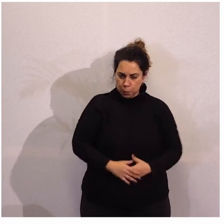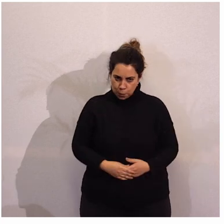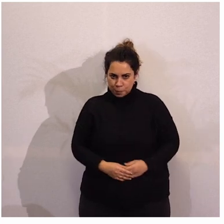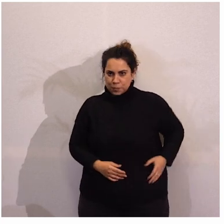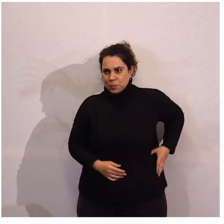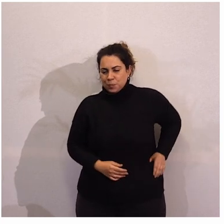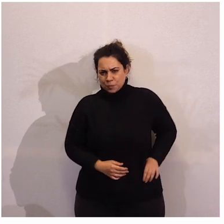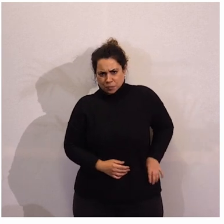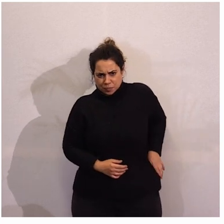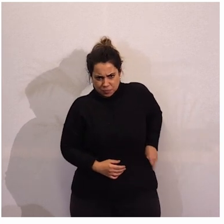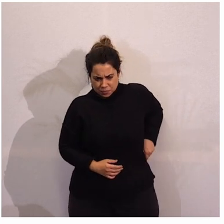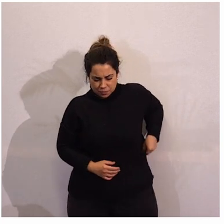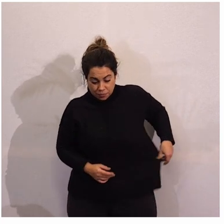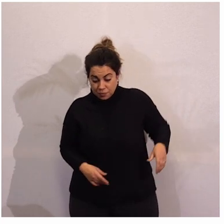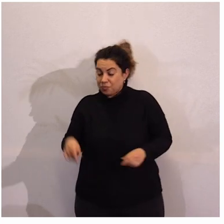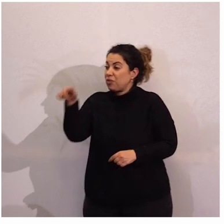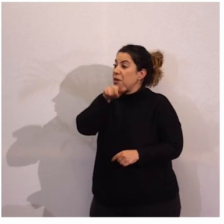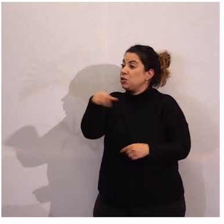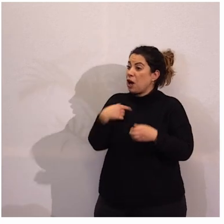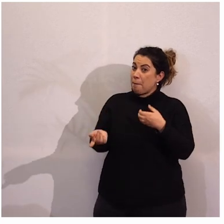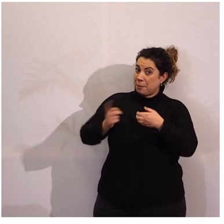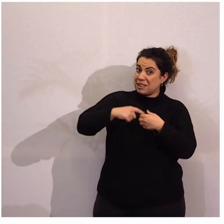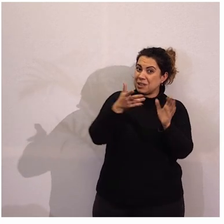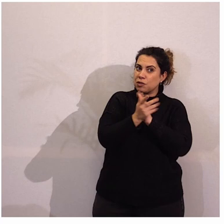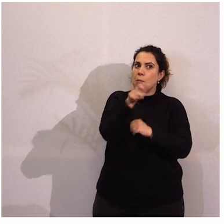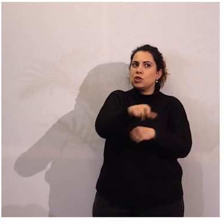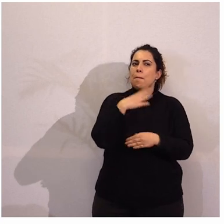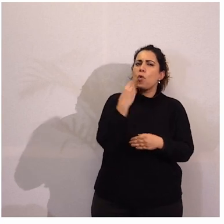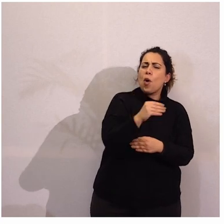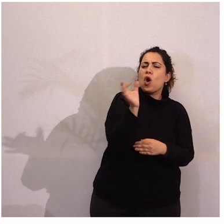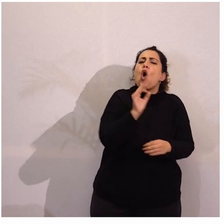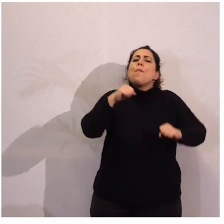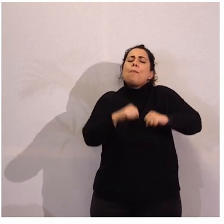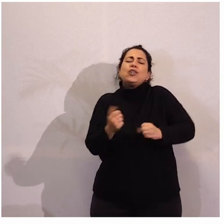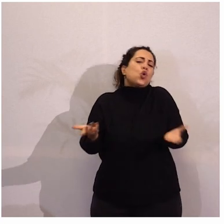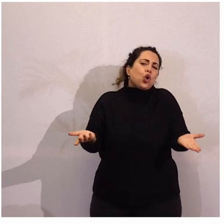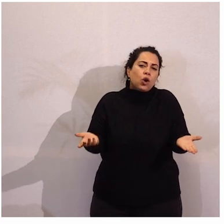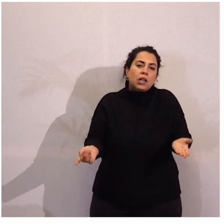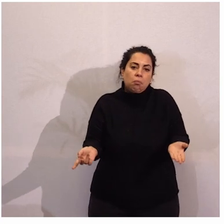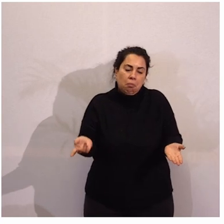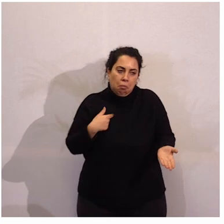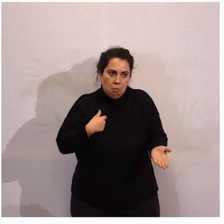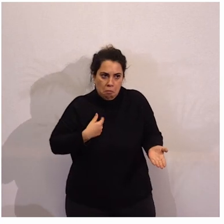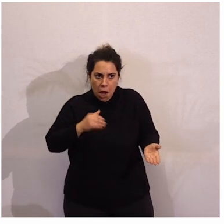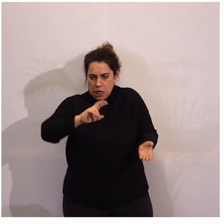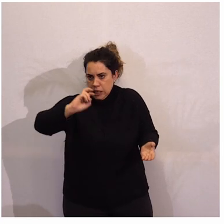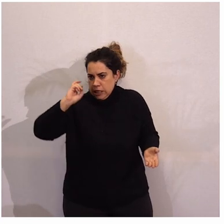¿La gente que participa es gente mayor o joven? Pues hay de todo, hay de